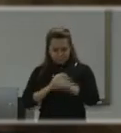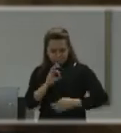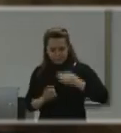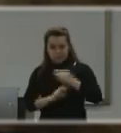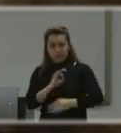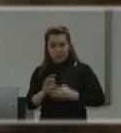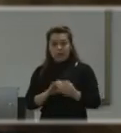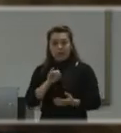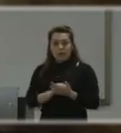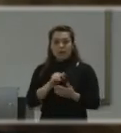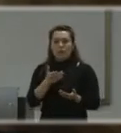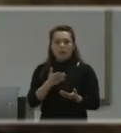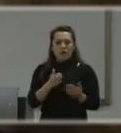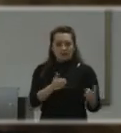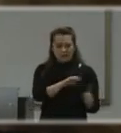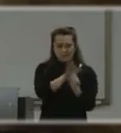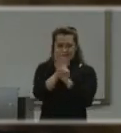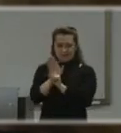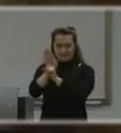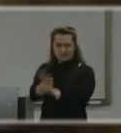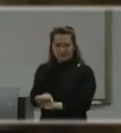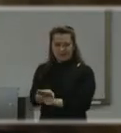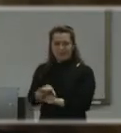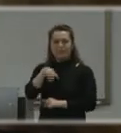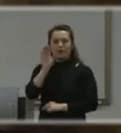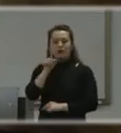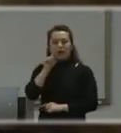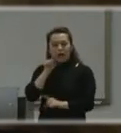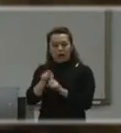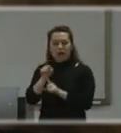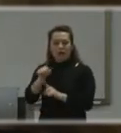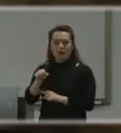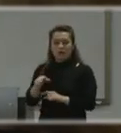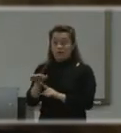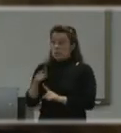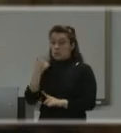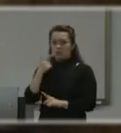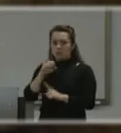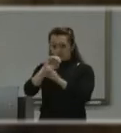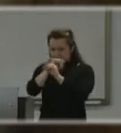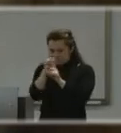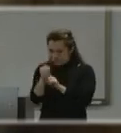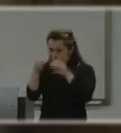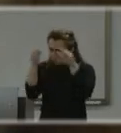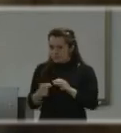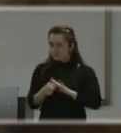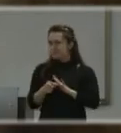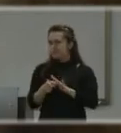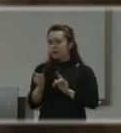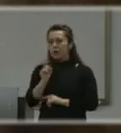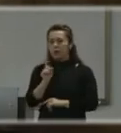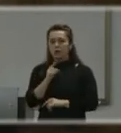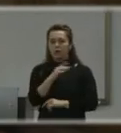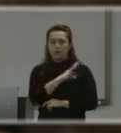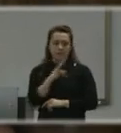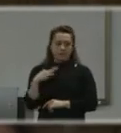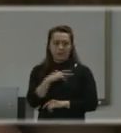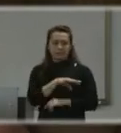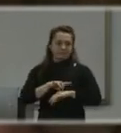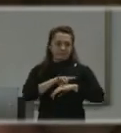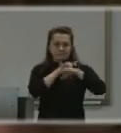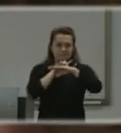eligen en protección son más de ese tipo que del tipo social. Entonces, los terapeutas están